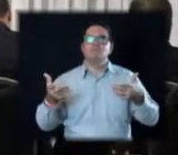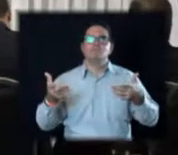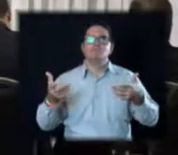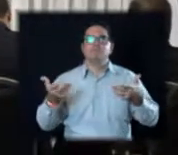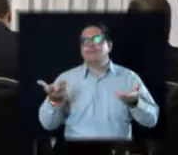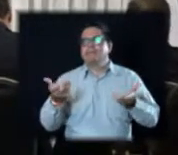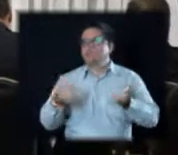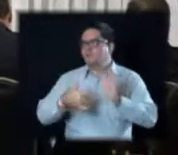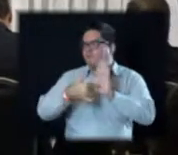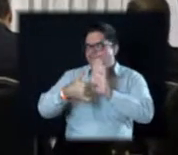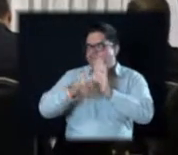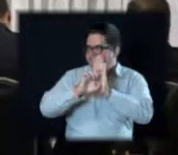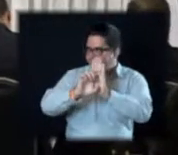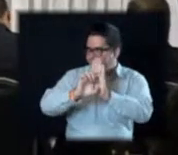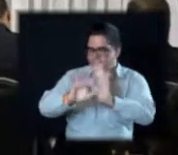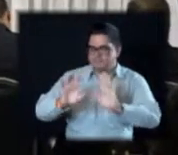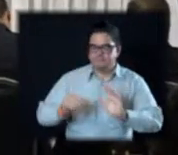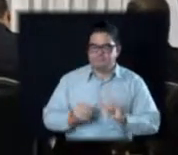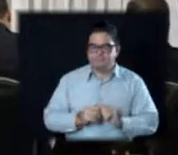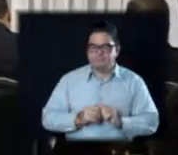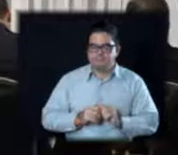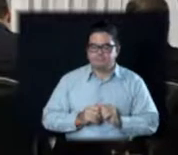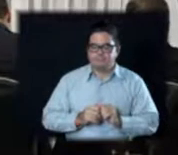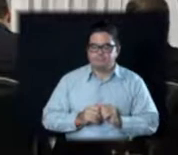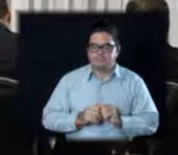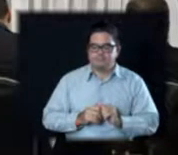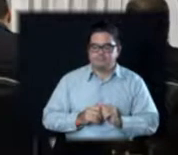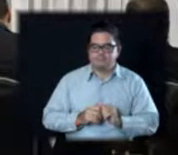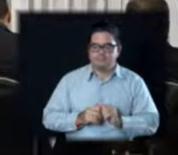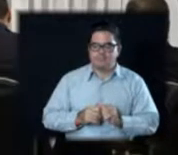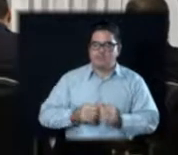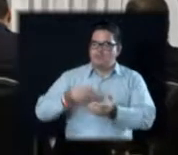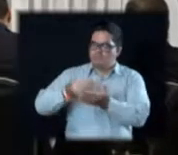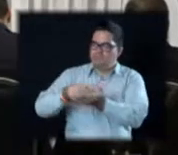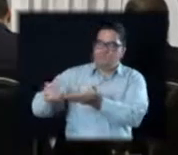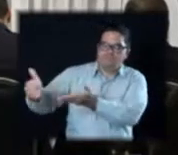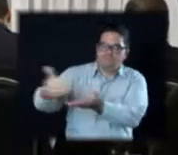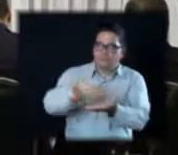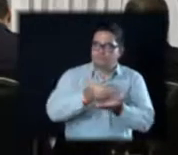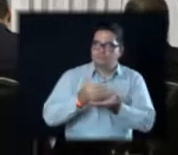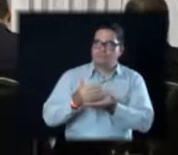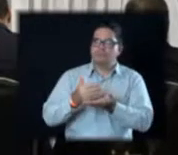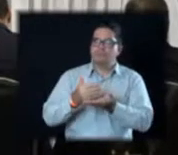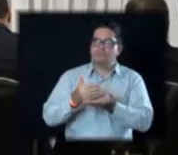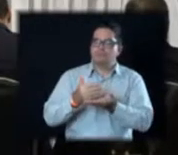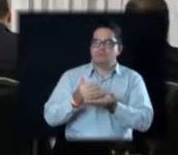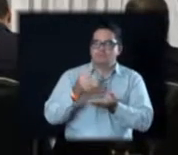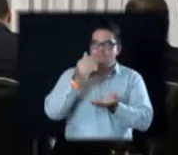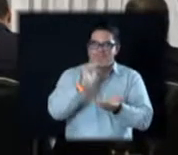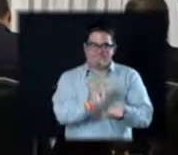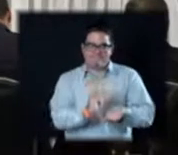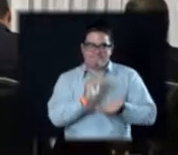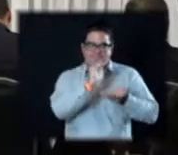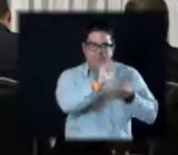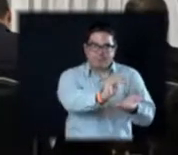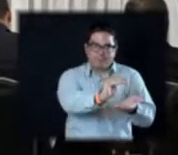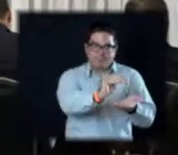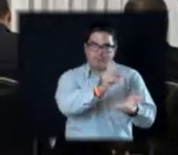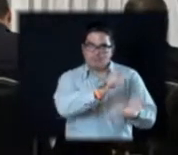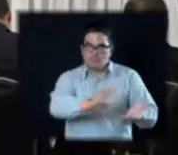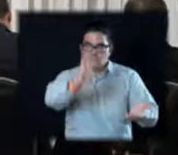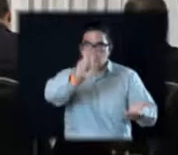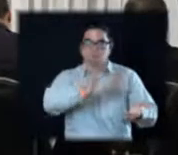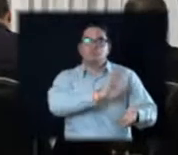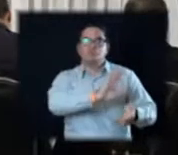de turismo? Esto es solamente un ejemplo. Los impuestos por cuarto, que son una ganancia, que